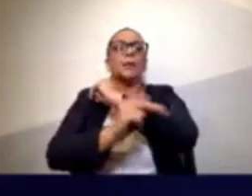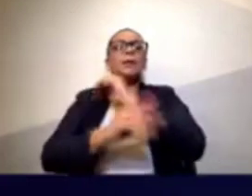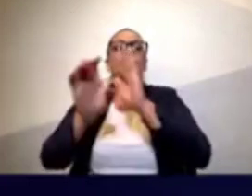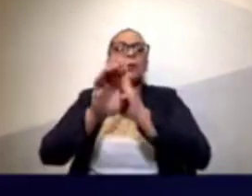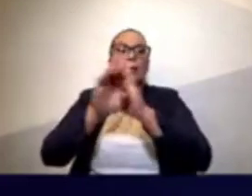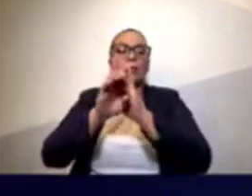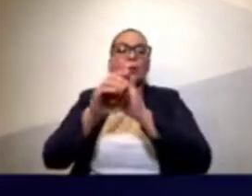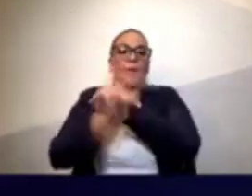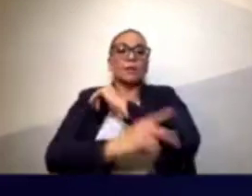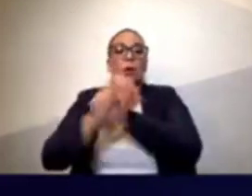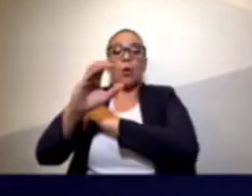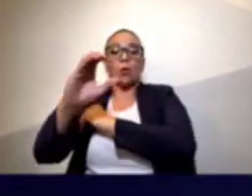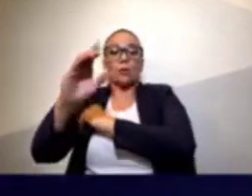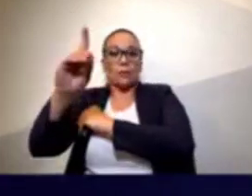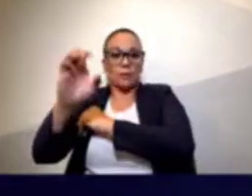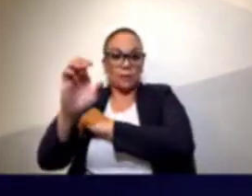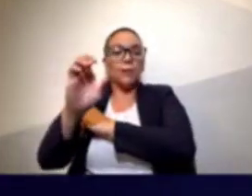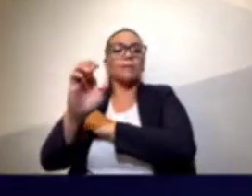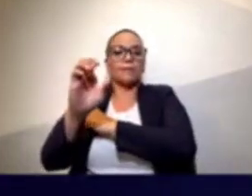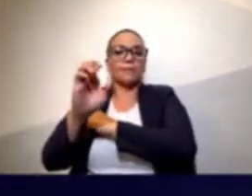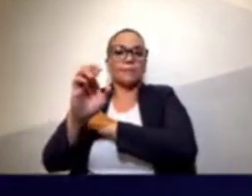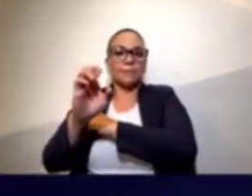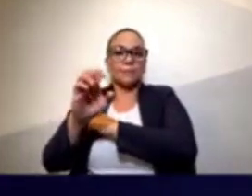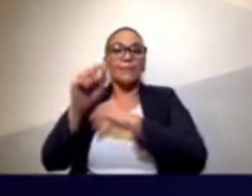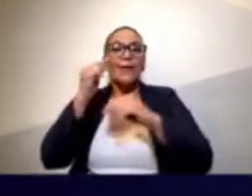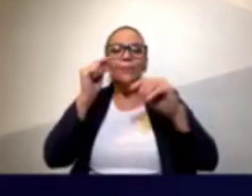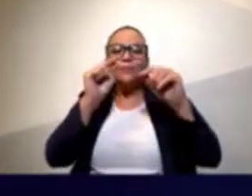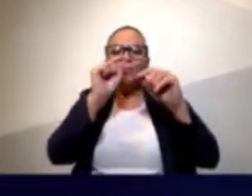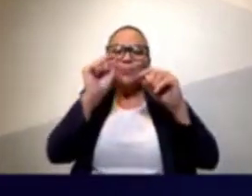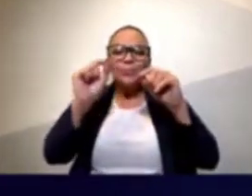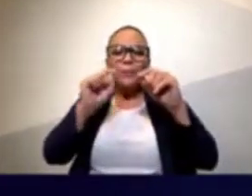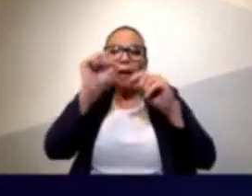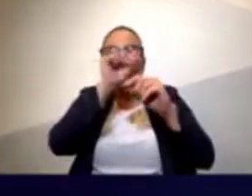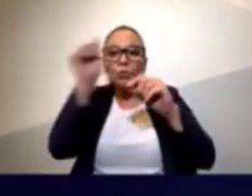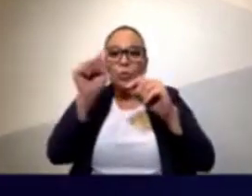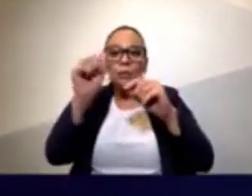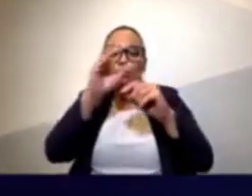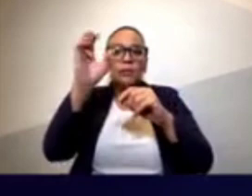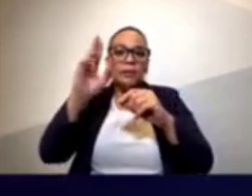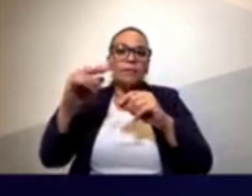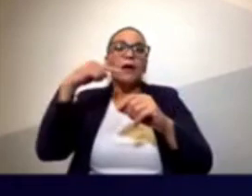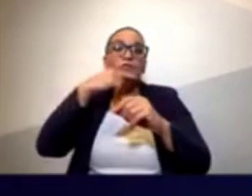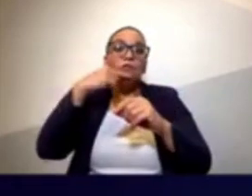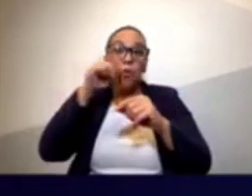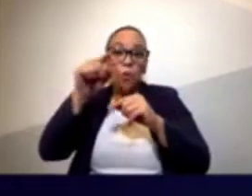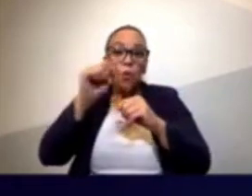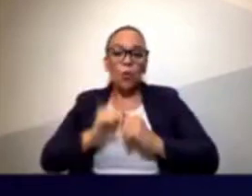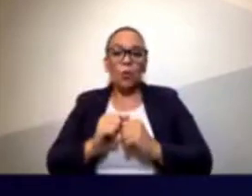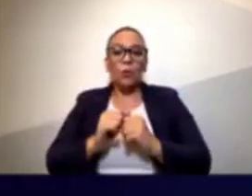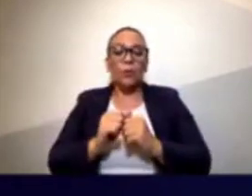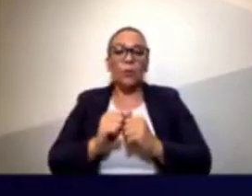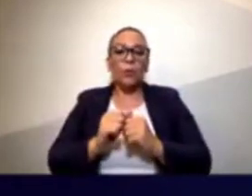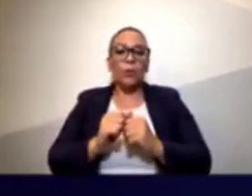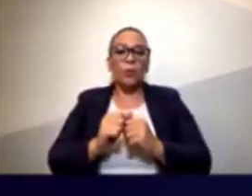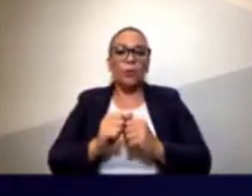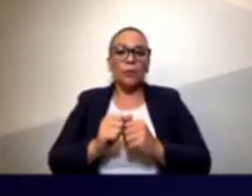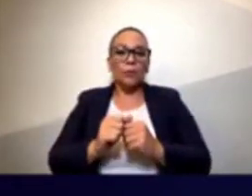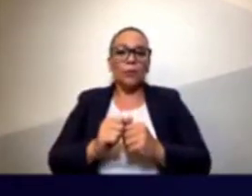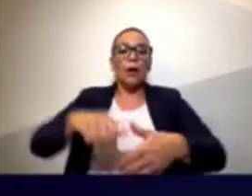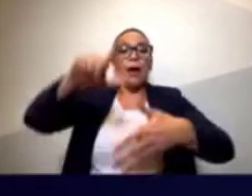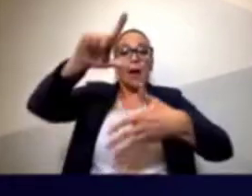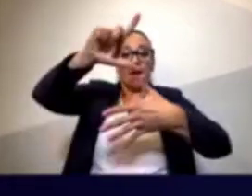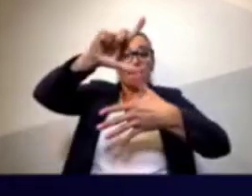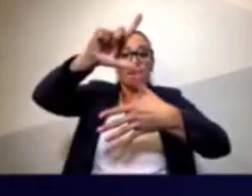de la OCDE, que son los puntos azules que ustedes ven ahí, Costa Rica es el punto rojo, o de América Latina